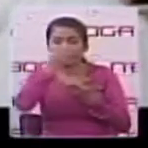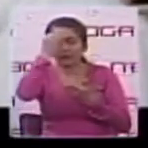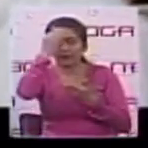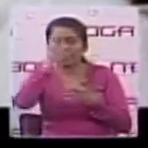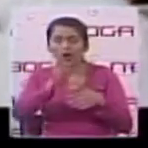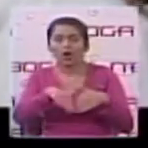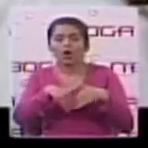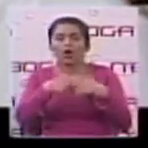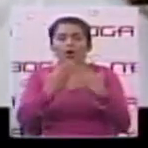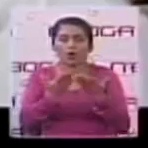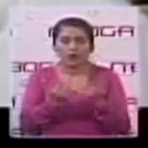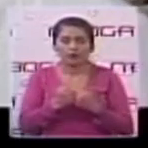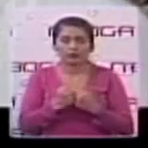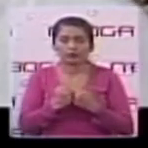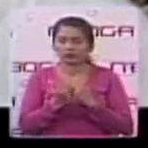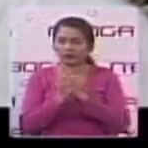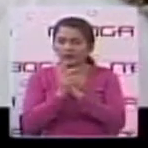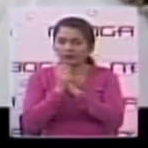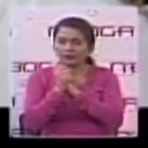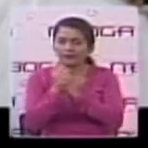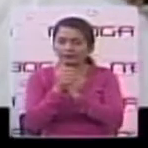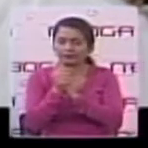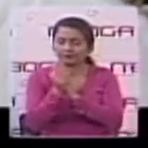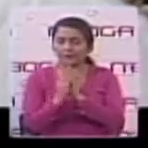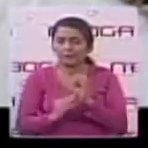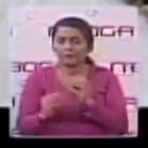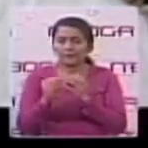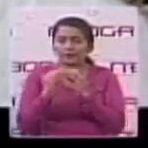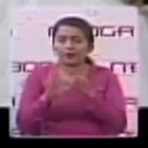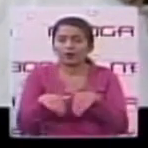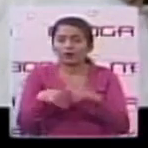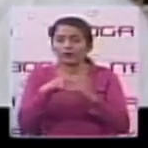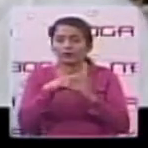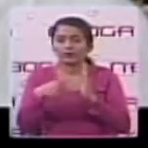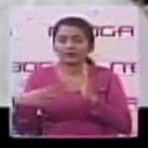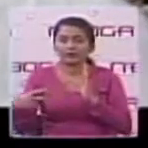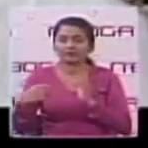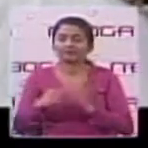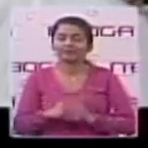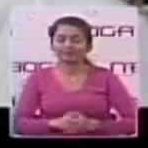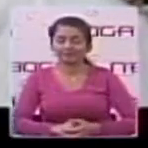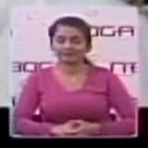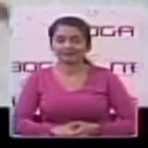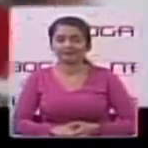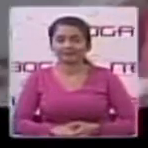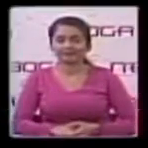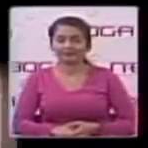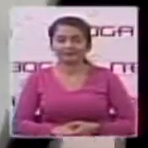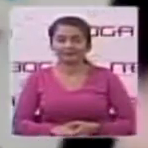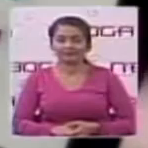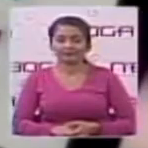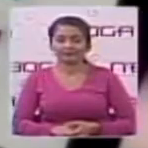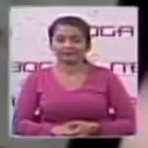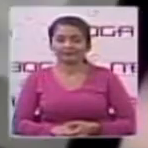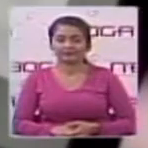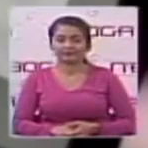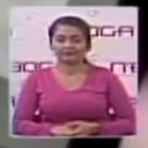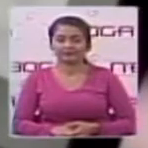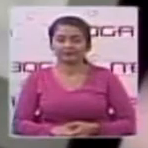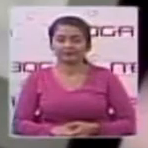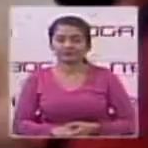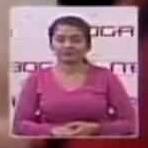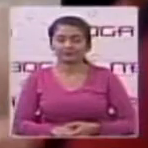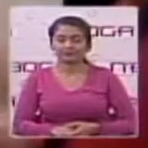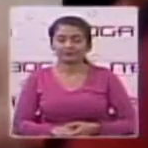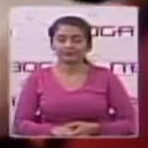de Ecuador puedan irse preparando para estos retos que significan el mundo digital de hoy, ¿no? El impacto de la comunicación